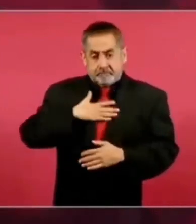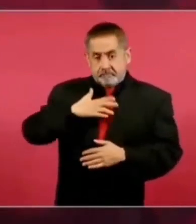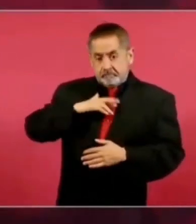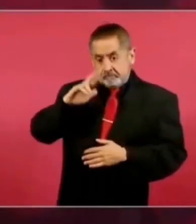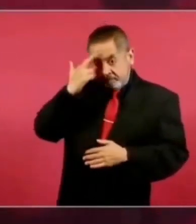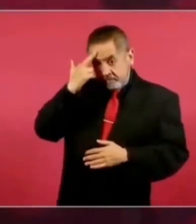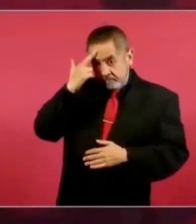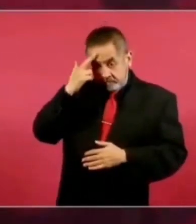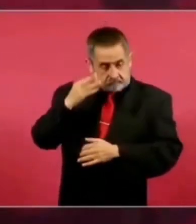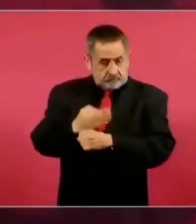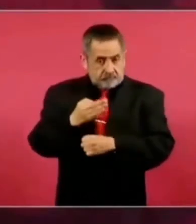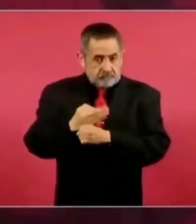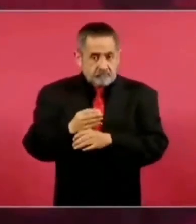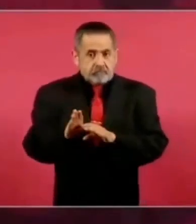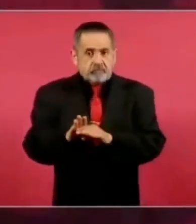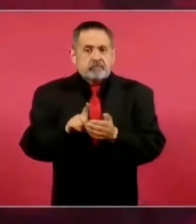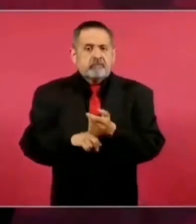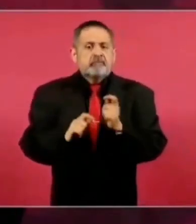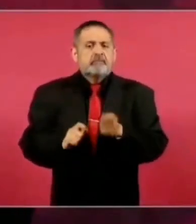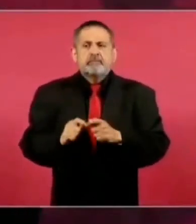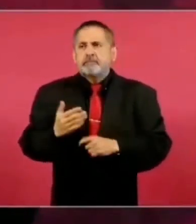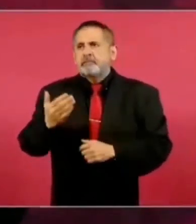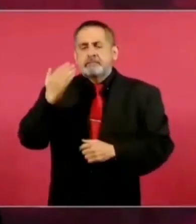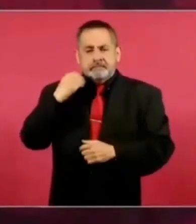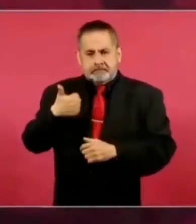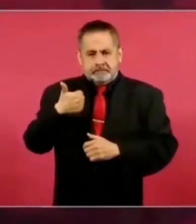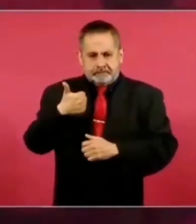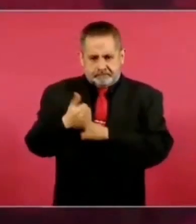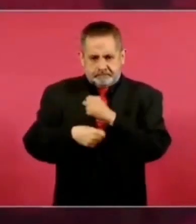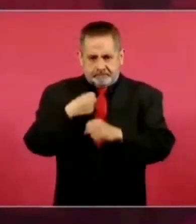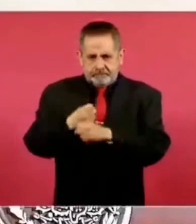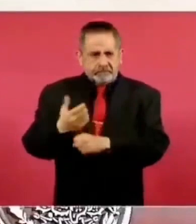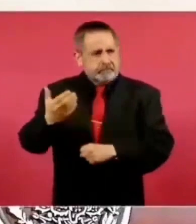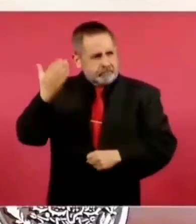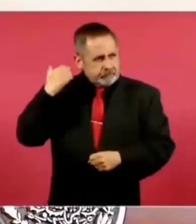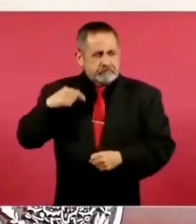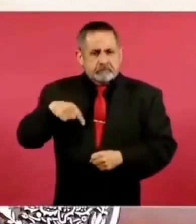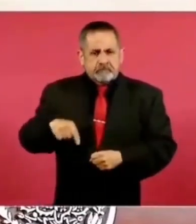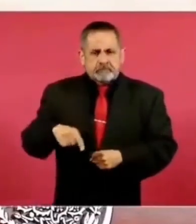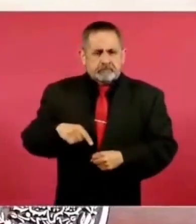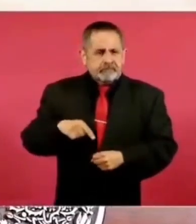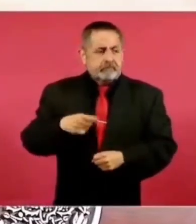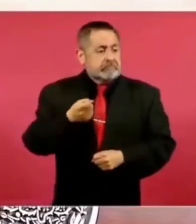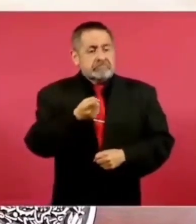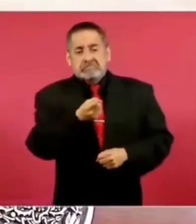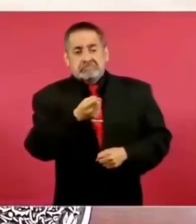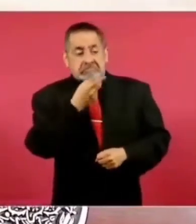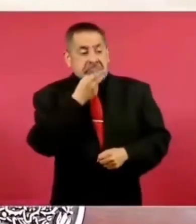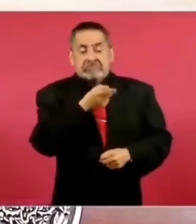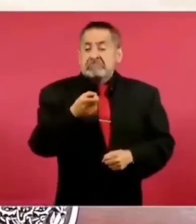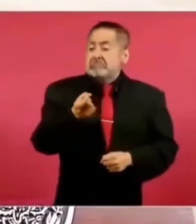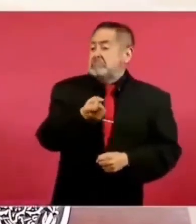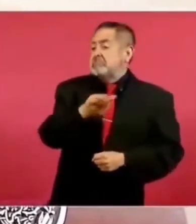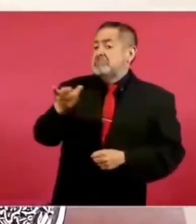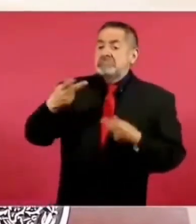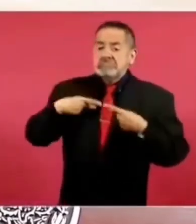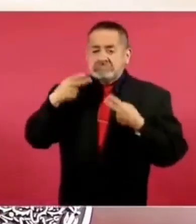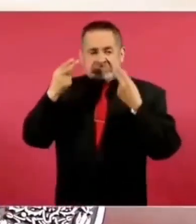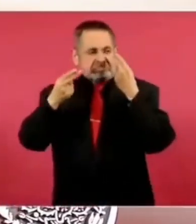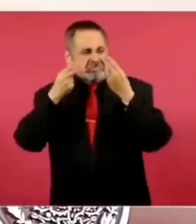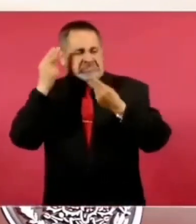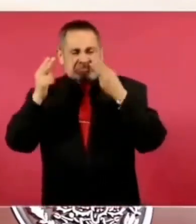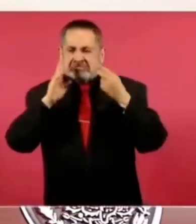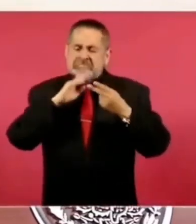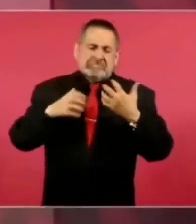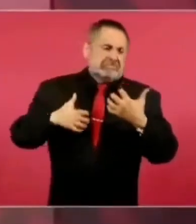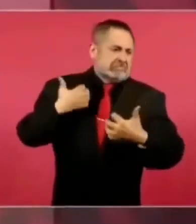a estas alturas, hace 6 años, se hablaba del mal humor de